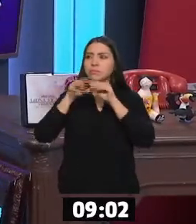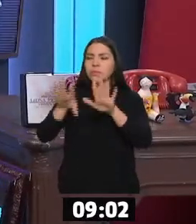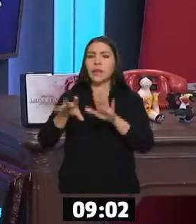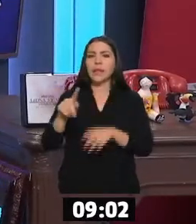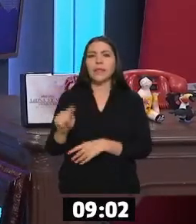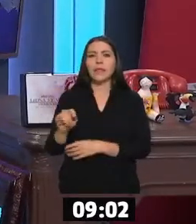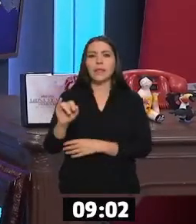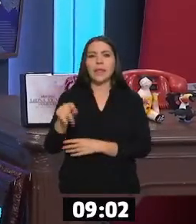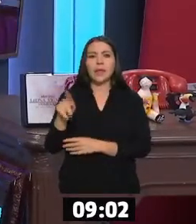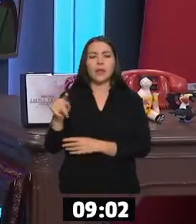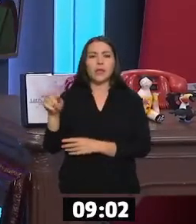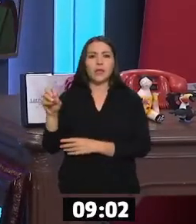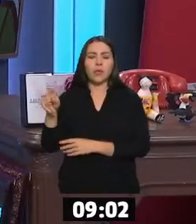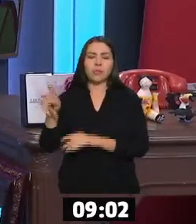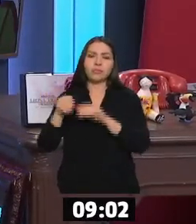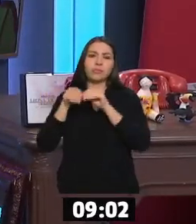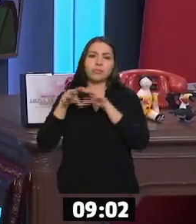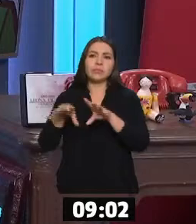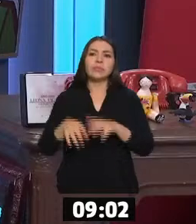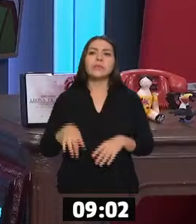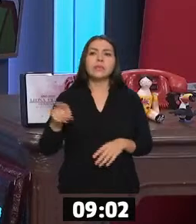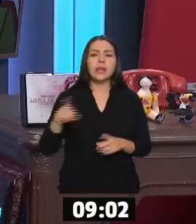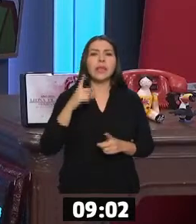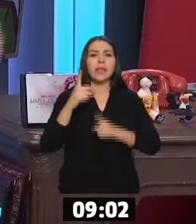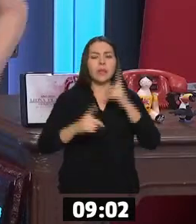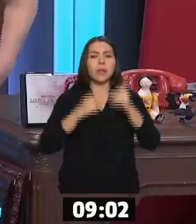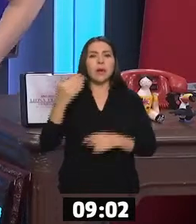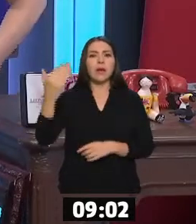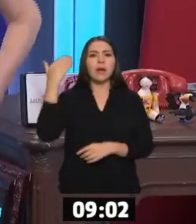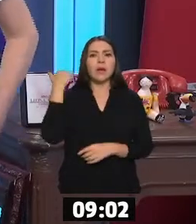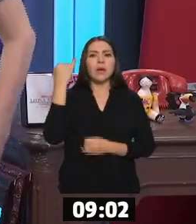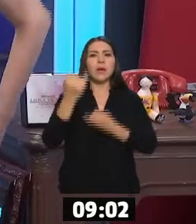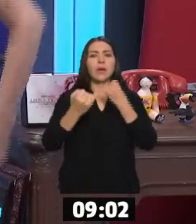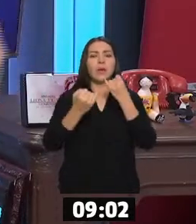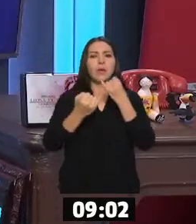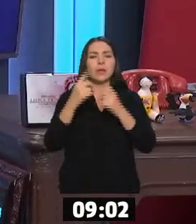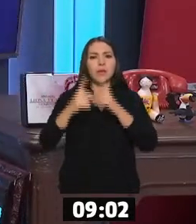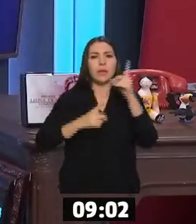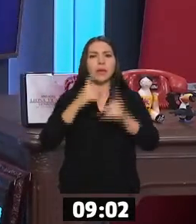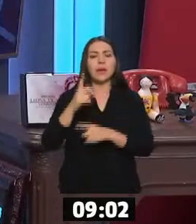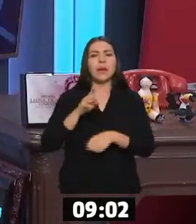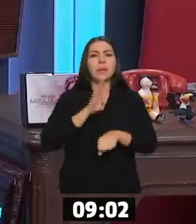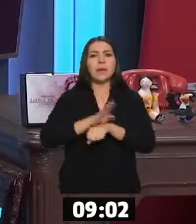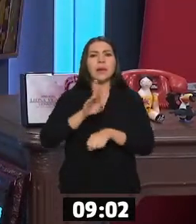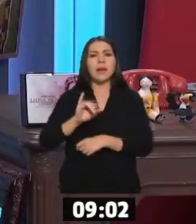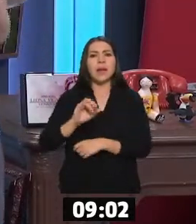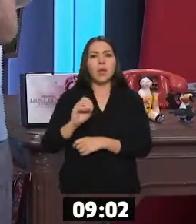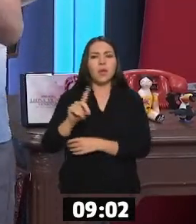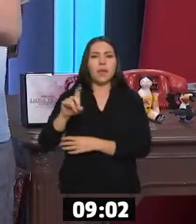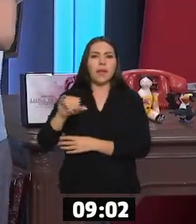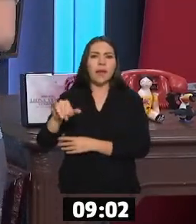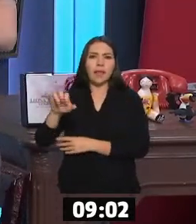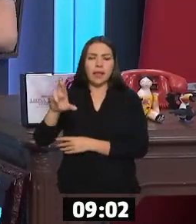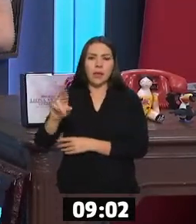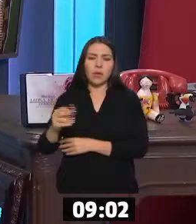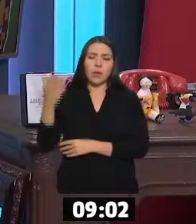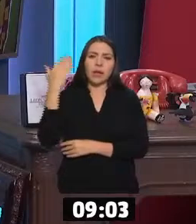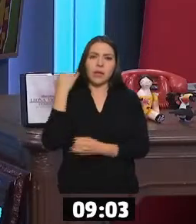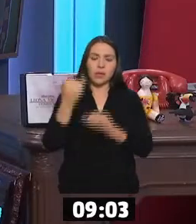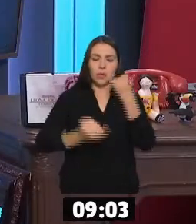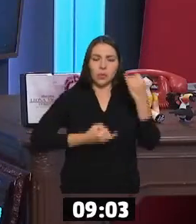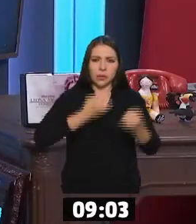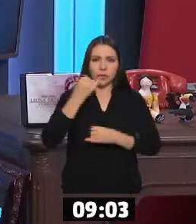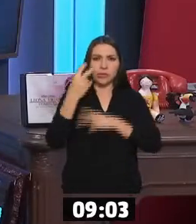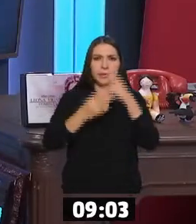es un atleta en los Juegos Panamericanos de Río de Janeiro y pues está pidiendo Sí. comprensión, pero yo de paso sí les diría